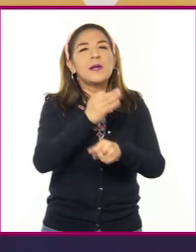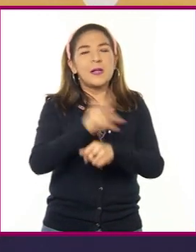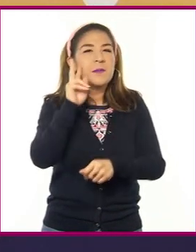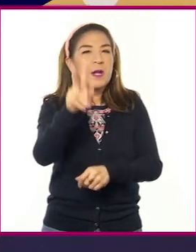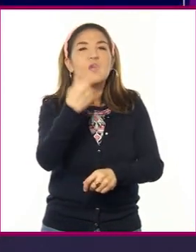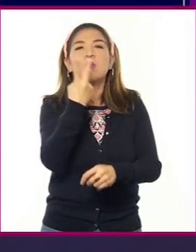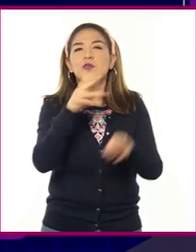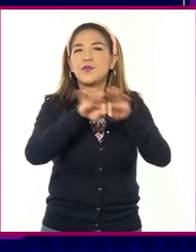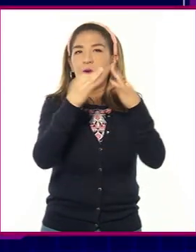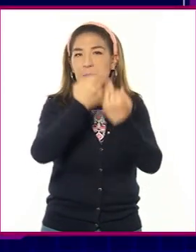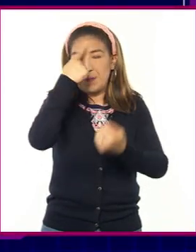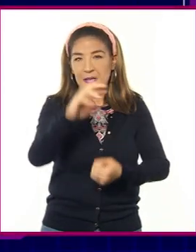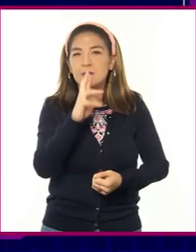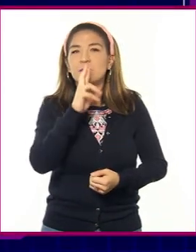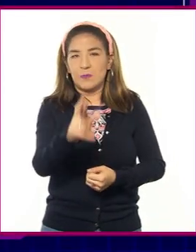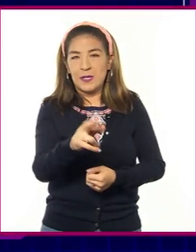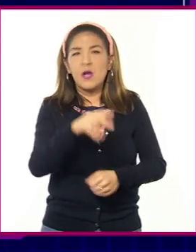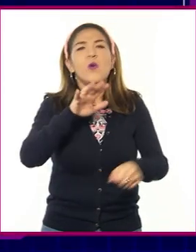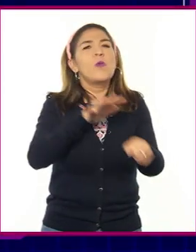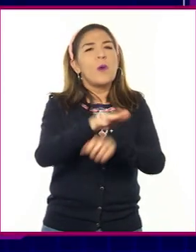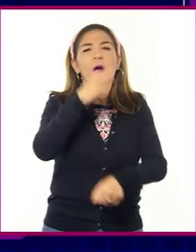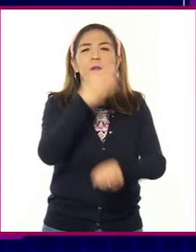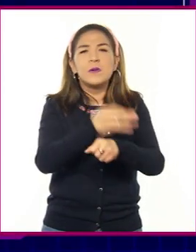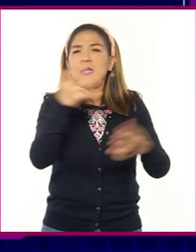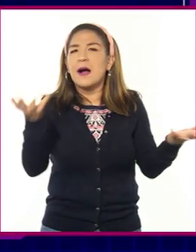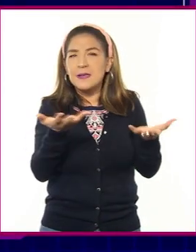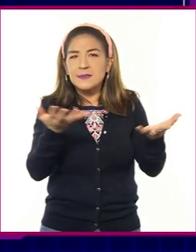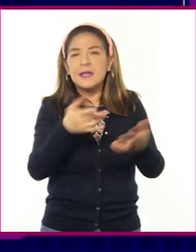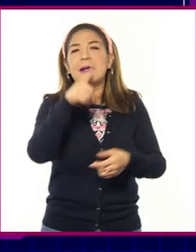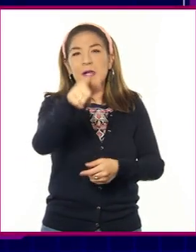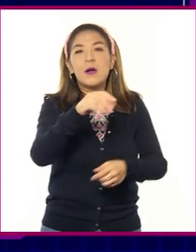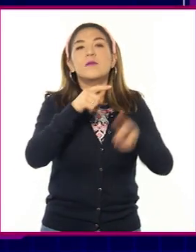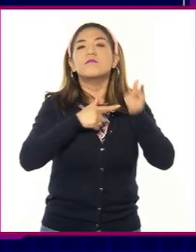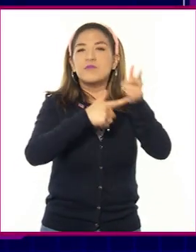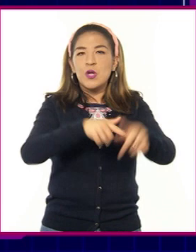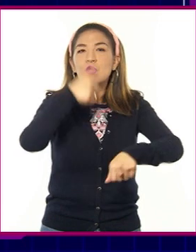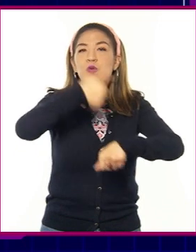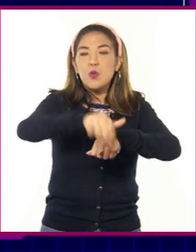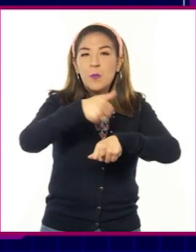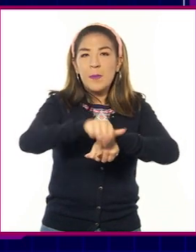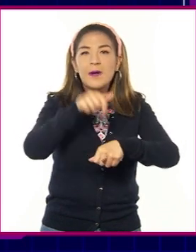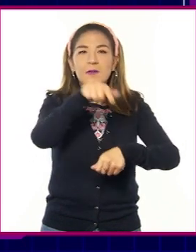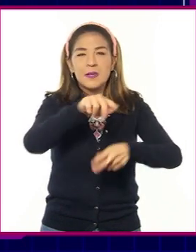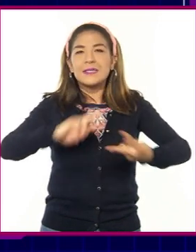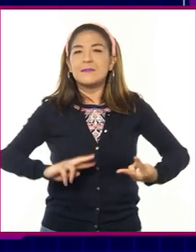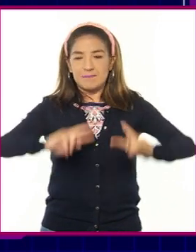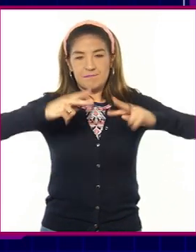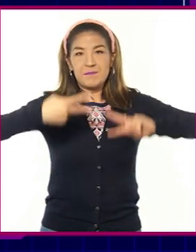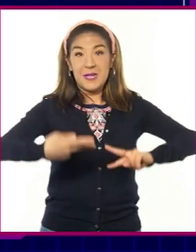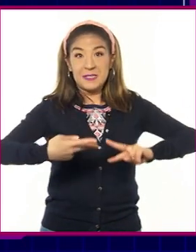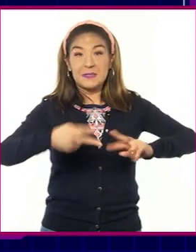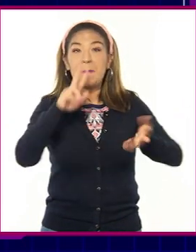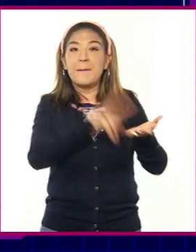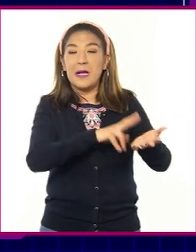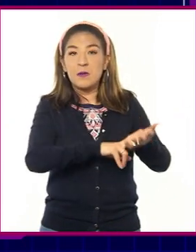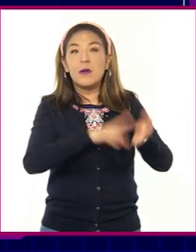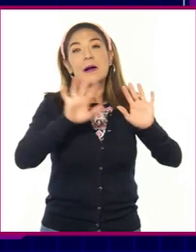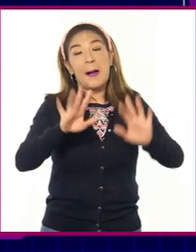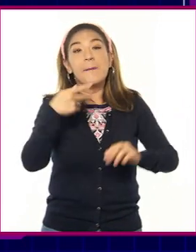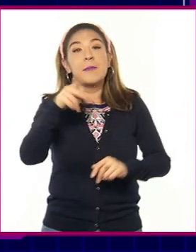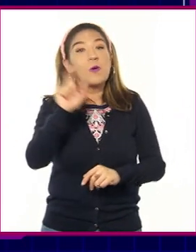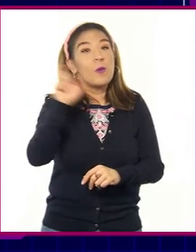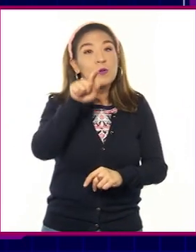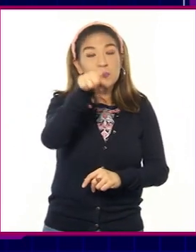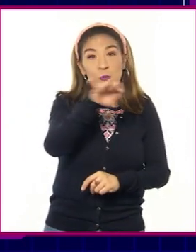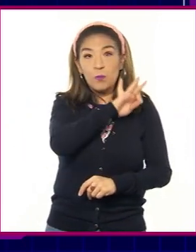resolverlo. Uno de los procedimientos es utilizar la constante de proporcionalidad inversa. Sin embargo, para estar